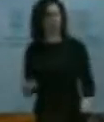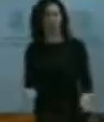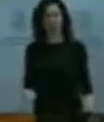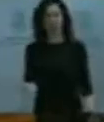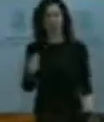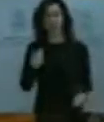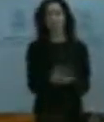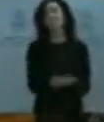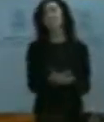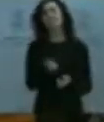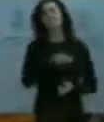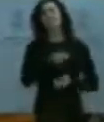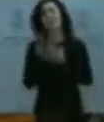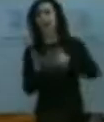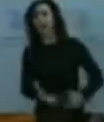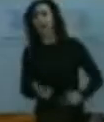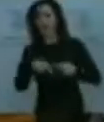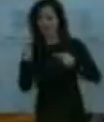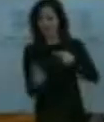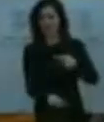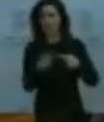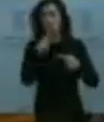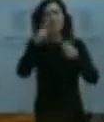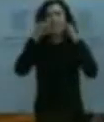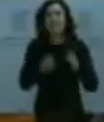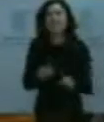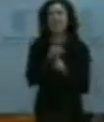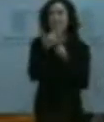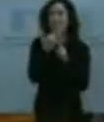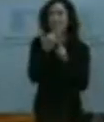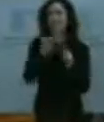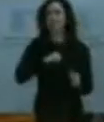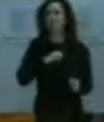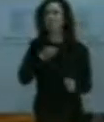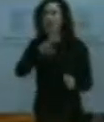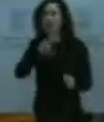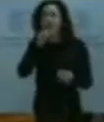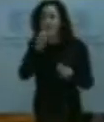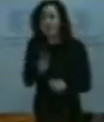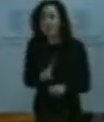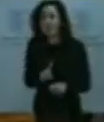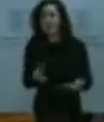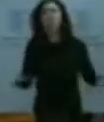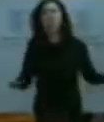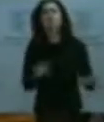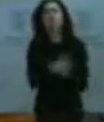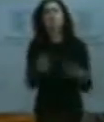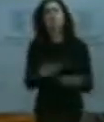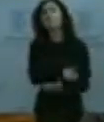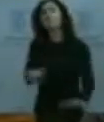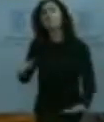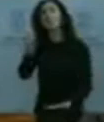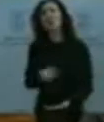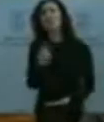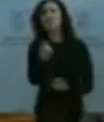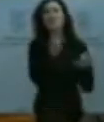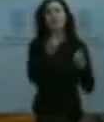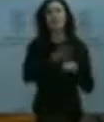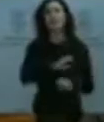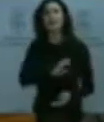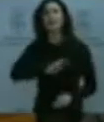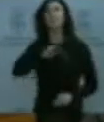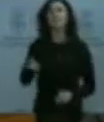que no es real la situación del organismo autónomo? ¿De dónde va a sacar los 18 millones restantes que le harán falta, señora consejera? Desde el inicio